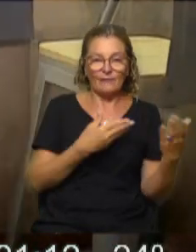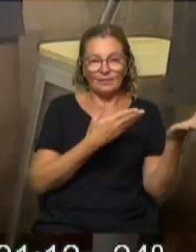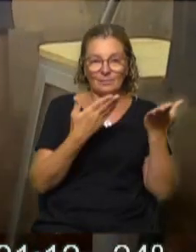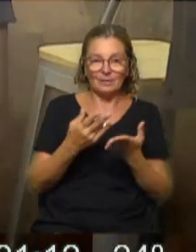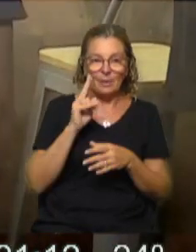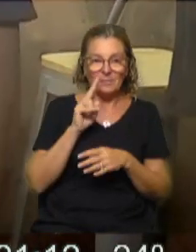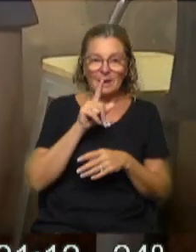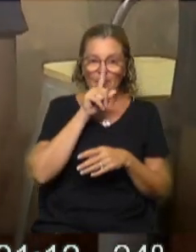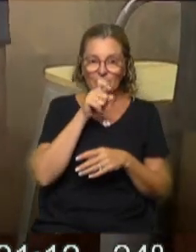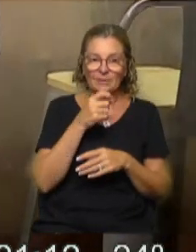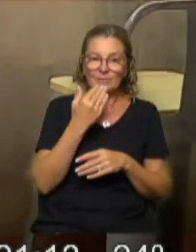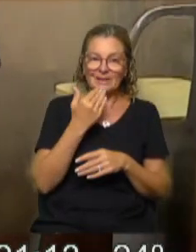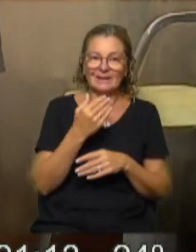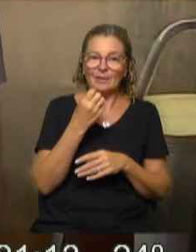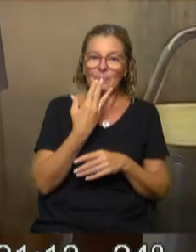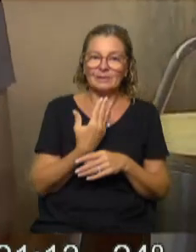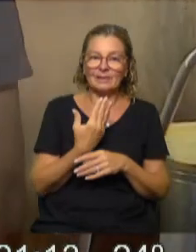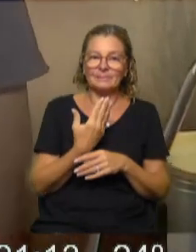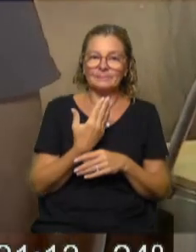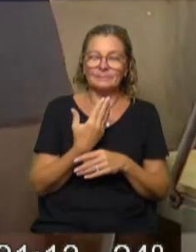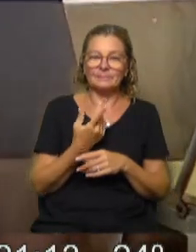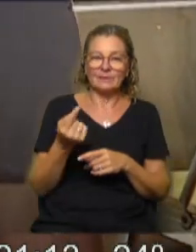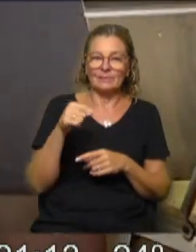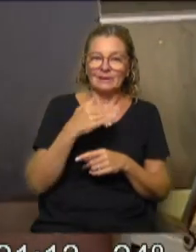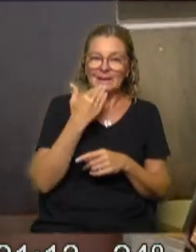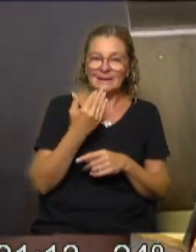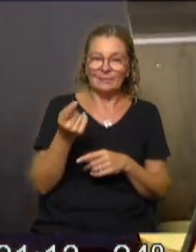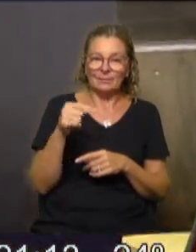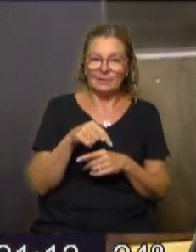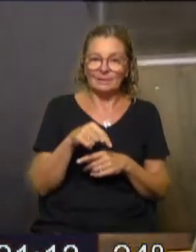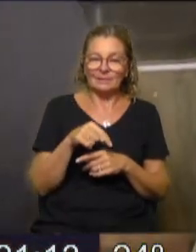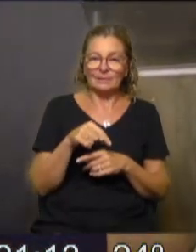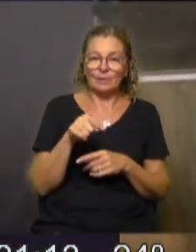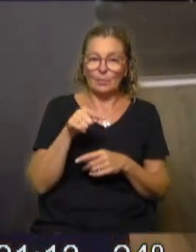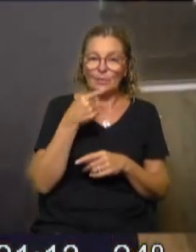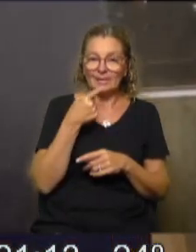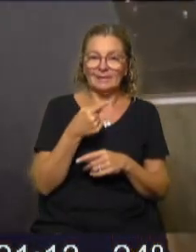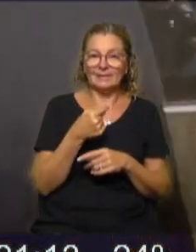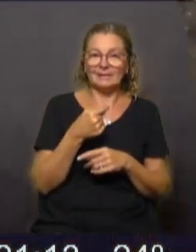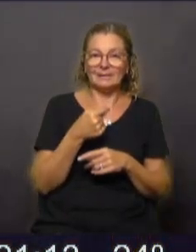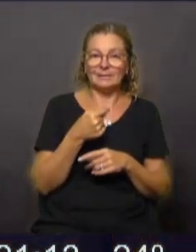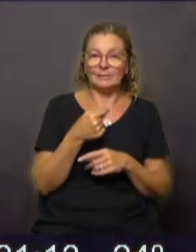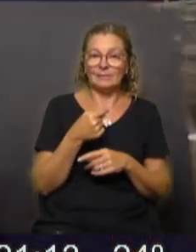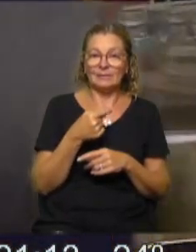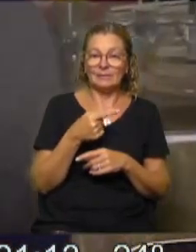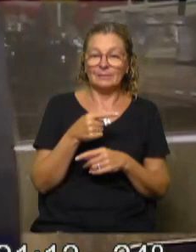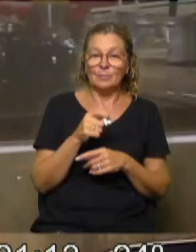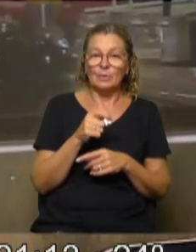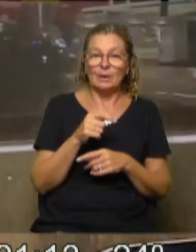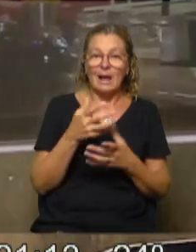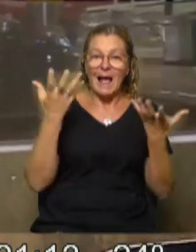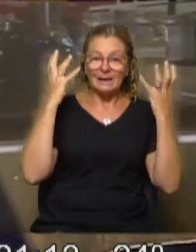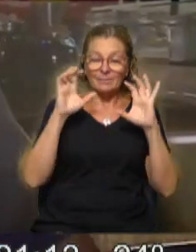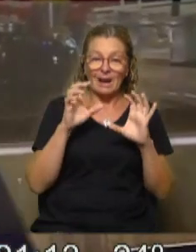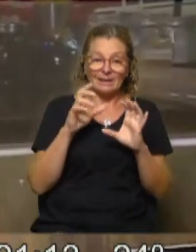Mira Montevideo. Muchas gracias. ¿Cómo andás? Bueno, muchas gracias a ustedes por venir. Como bien decís, nos enteramos de la noticia de Animales Sin